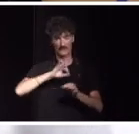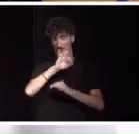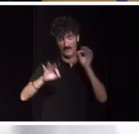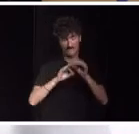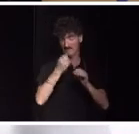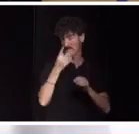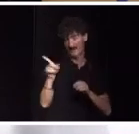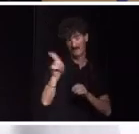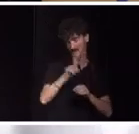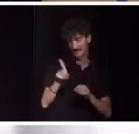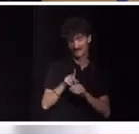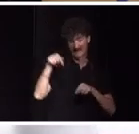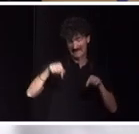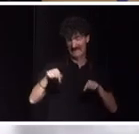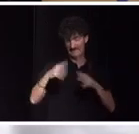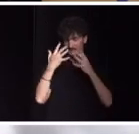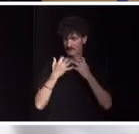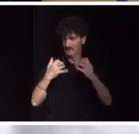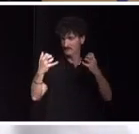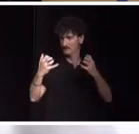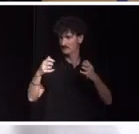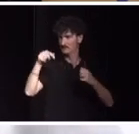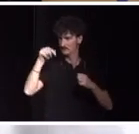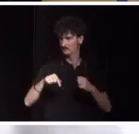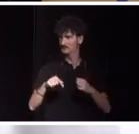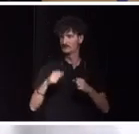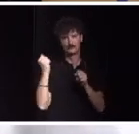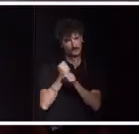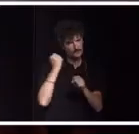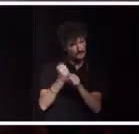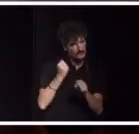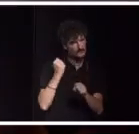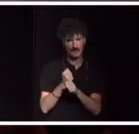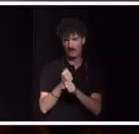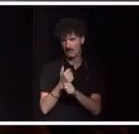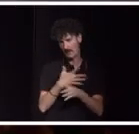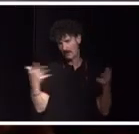ellas no estaríamos aquí, que es un currazo enorme.